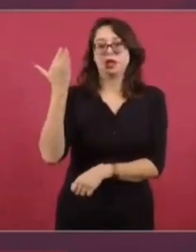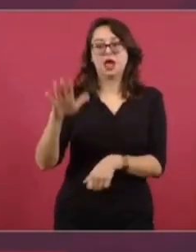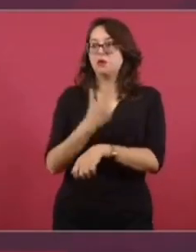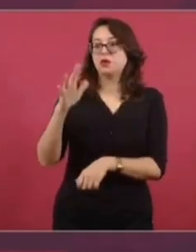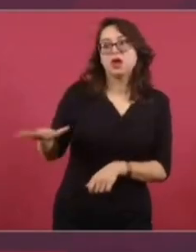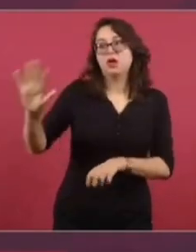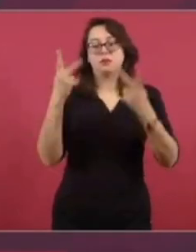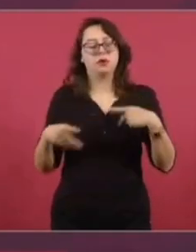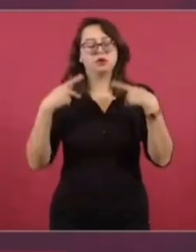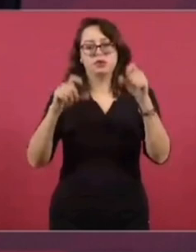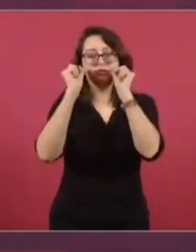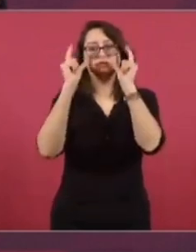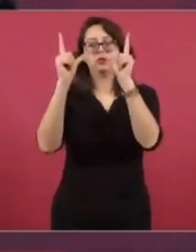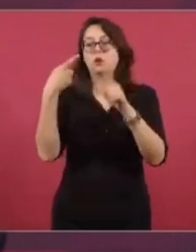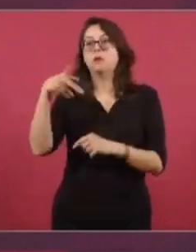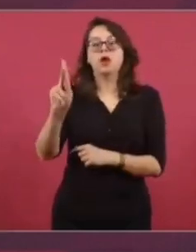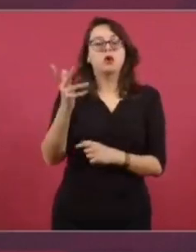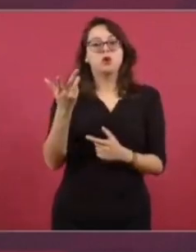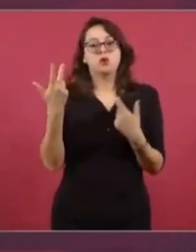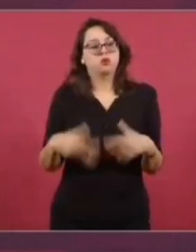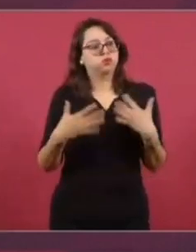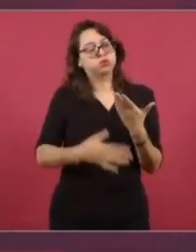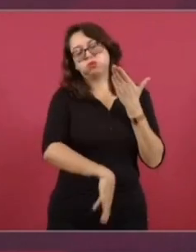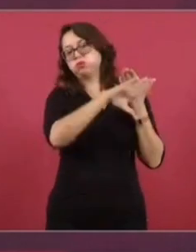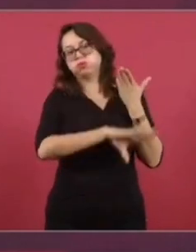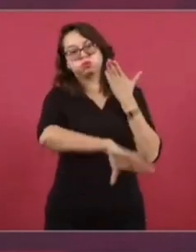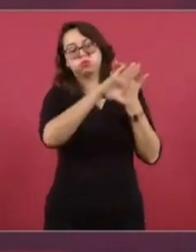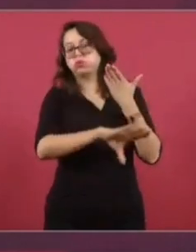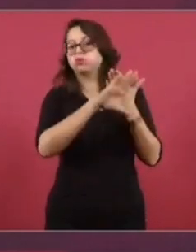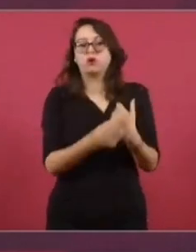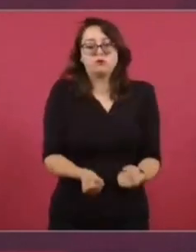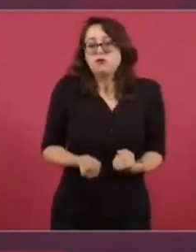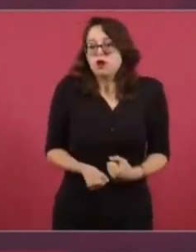vaya que nos han golpeado